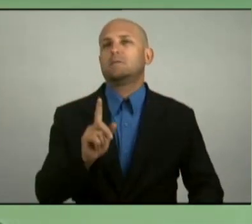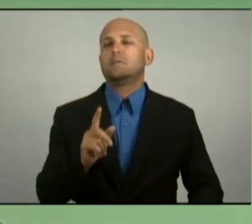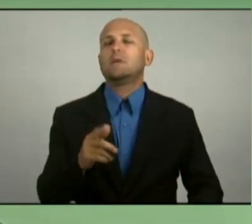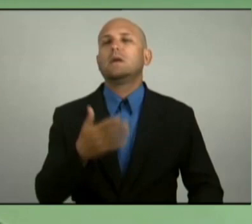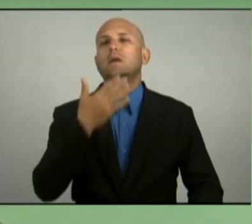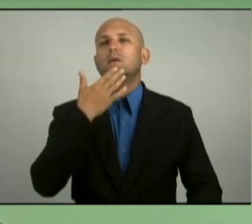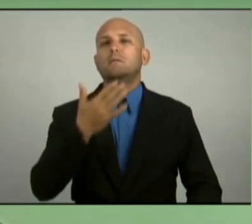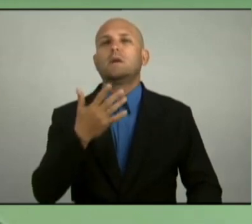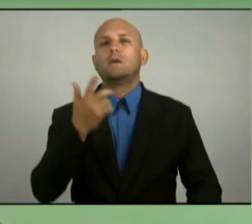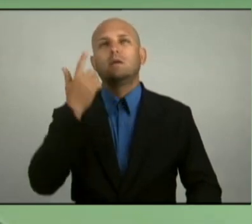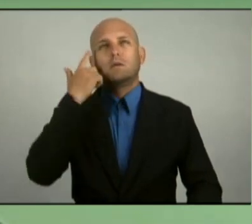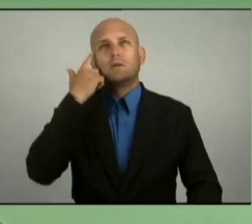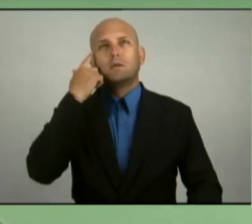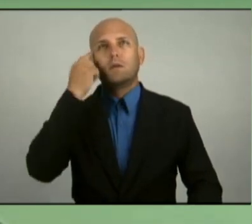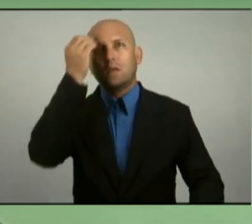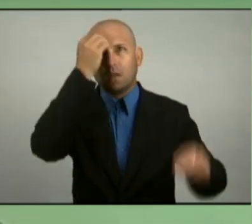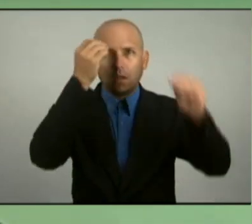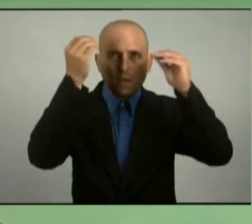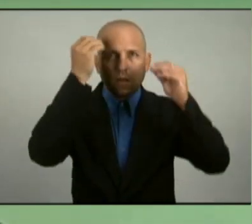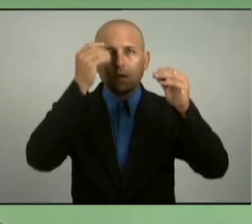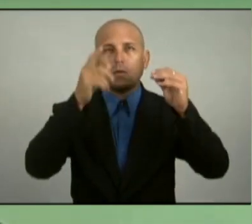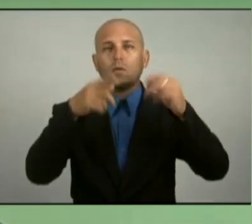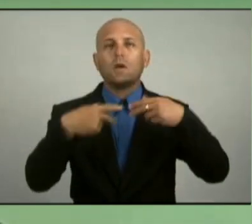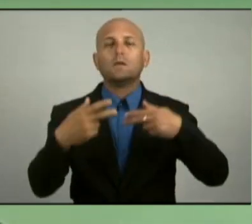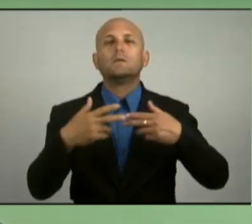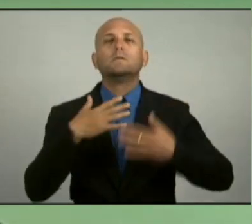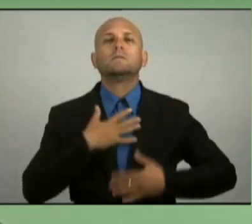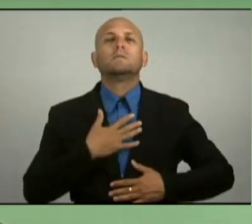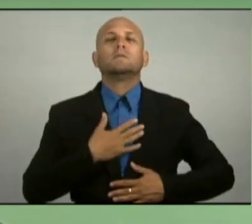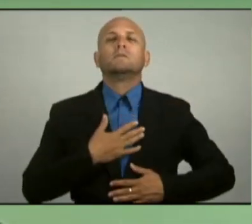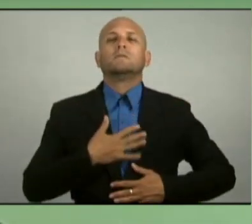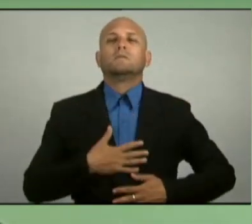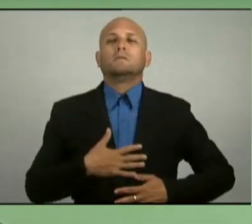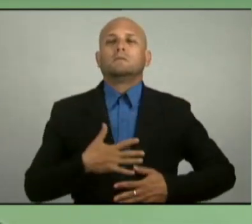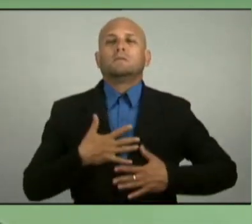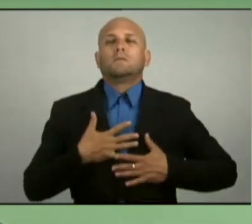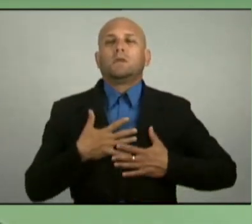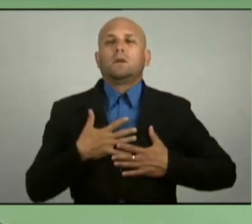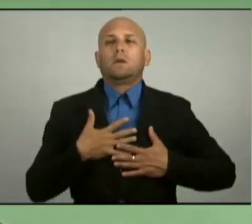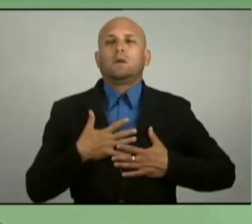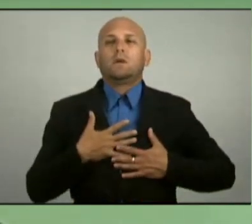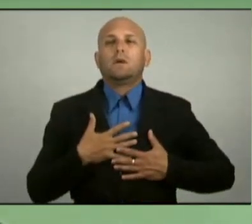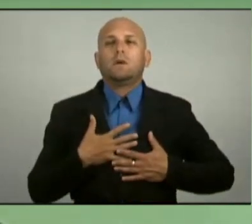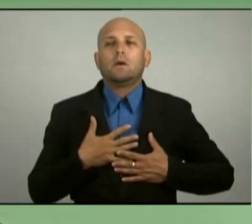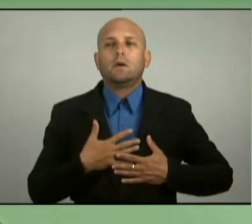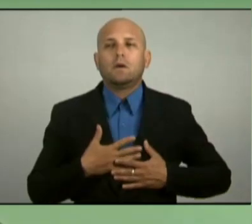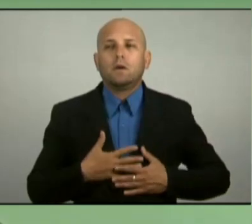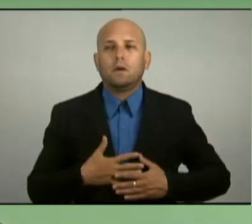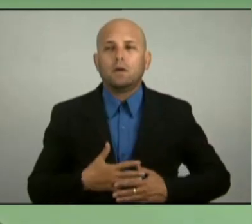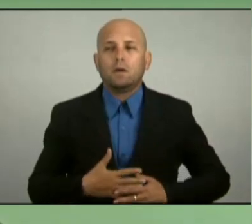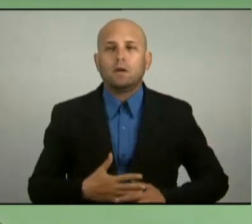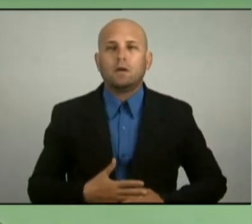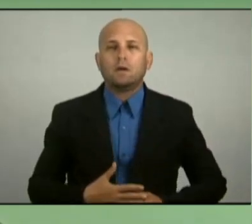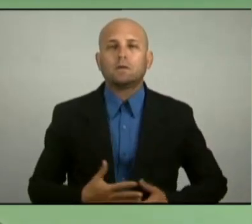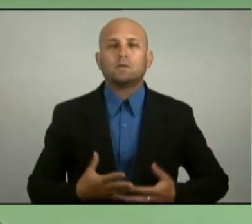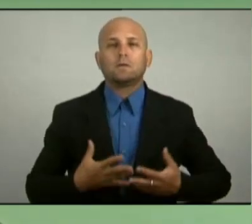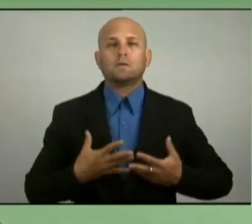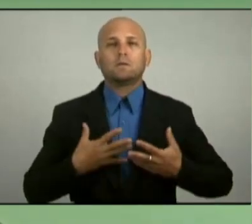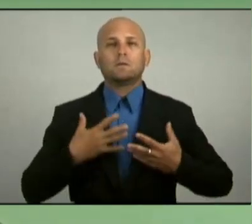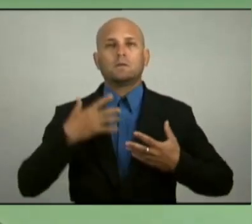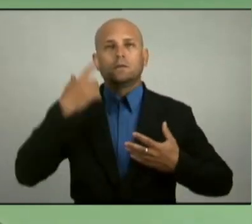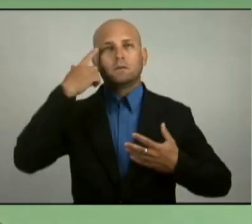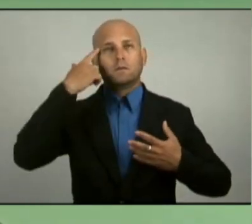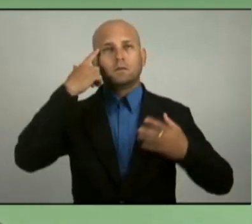relajación son muy útiles porque los ejercicios de relajación Al final a veces llevan visualizaciones que te llevan a imaginar cosas